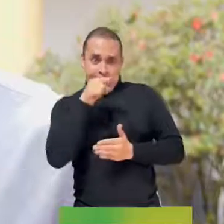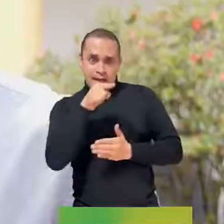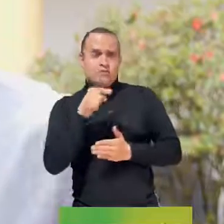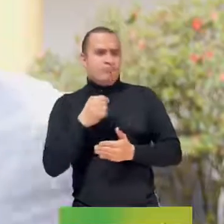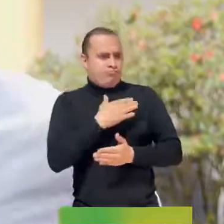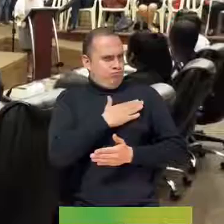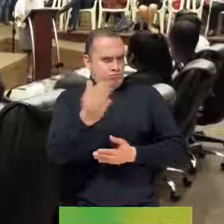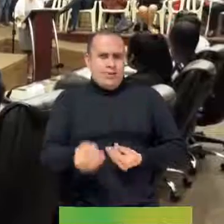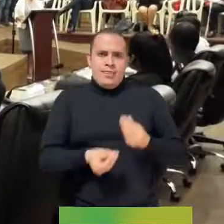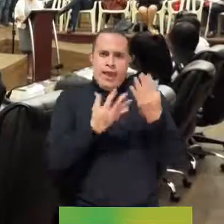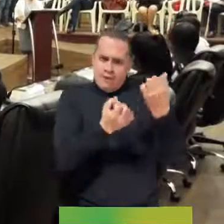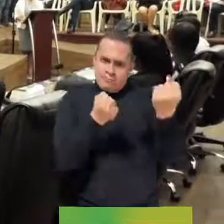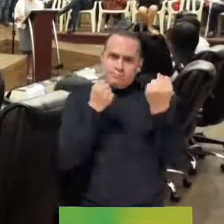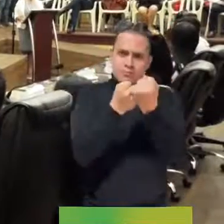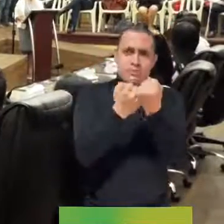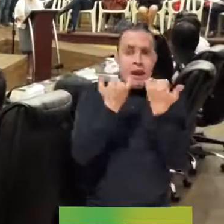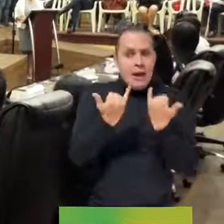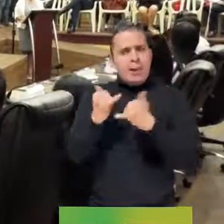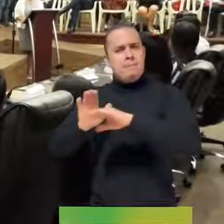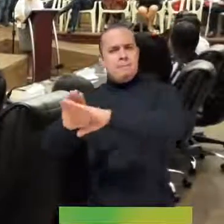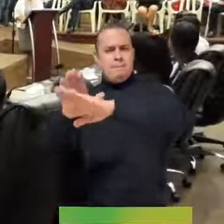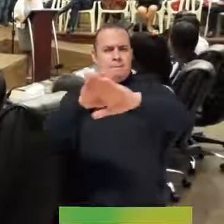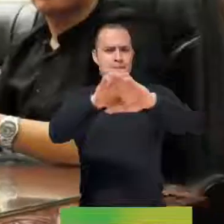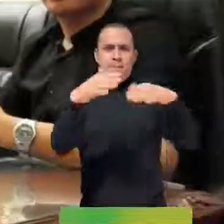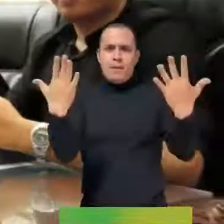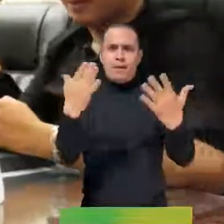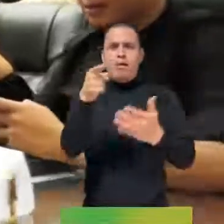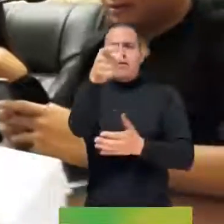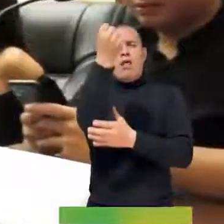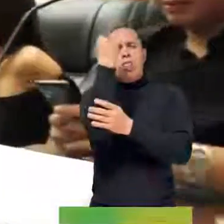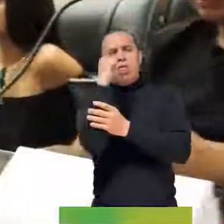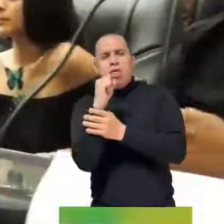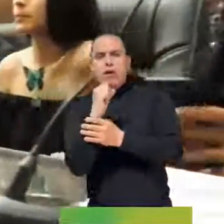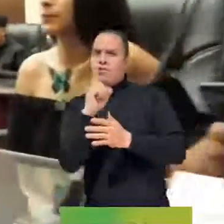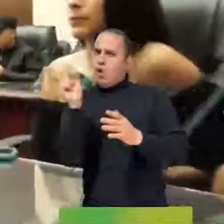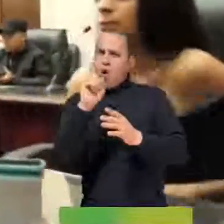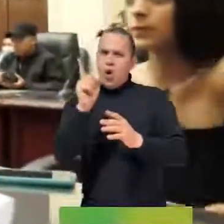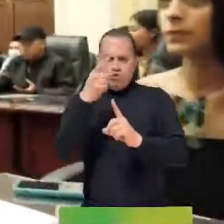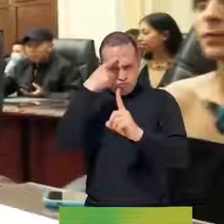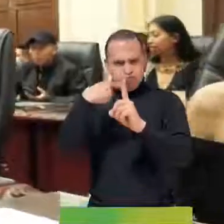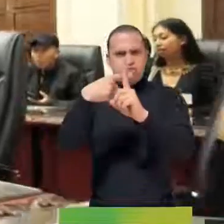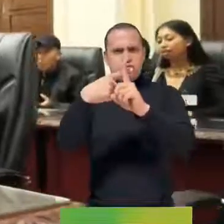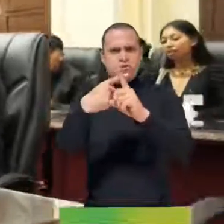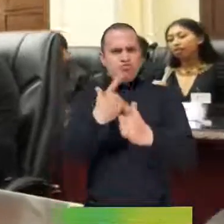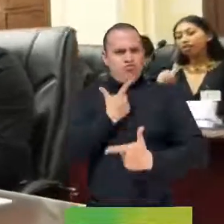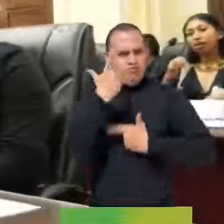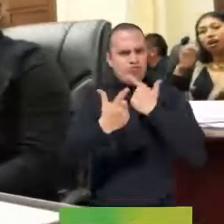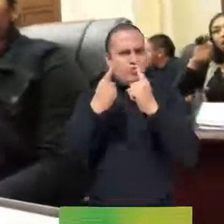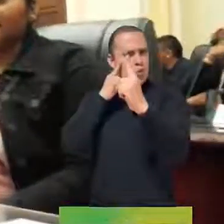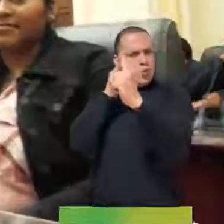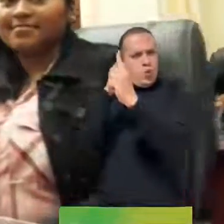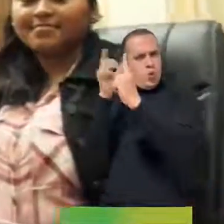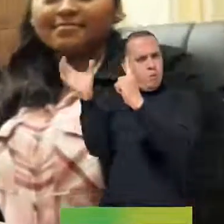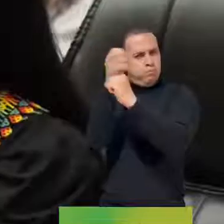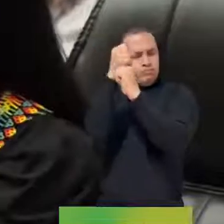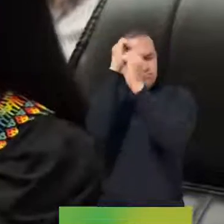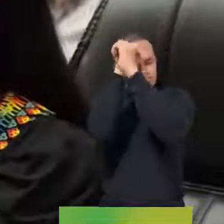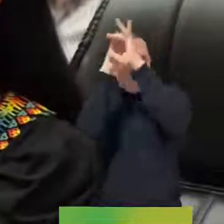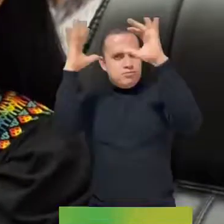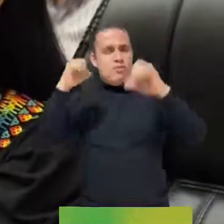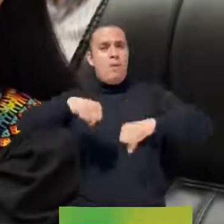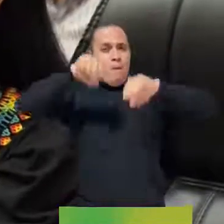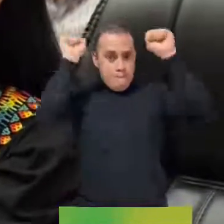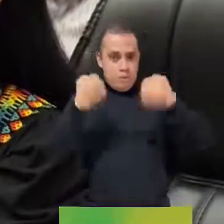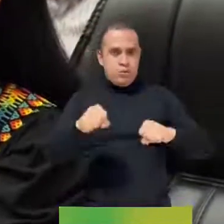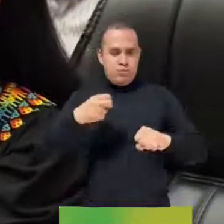grano de arena y nuestro mensaje pues es no desistir, tratar de luchar por nuestros sueños, tratar de posibilitarnos y darnos